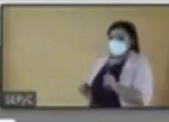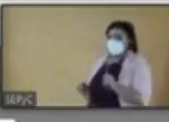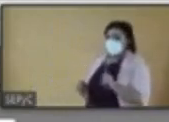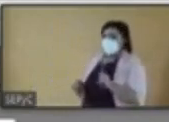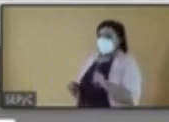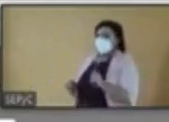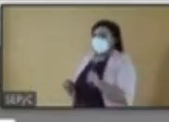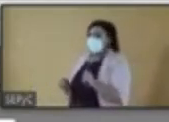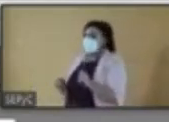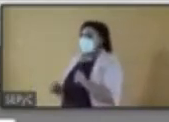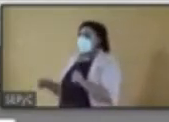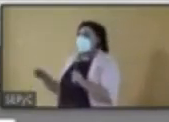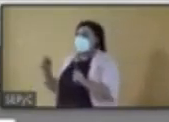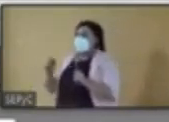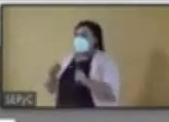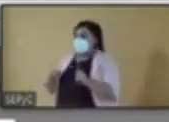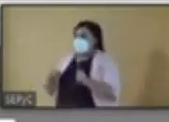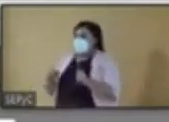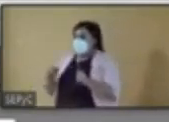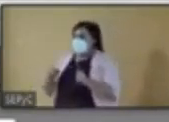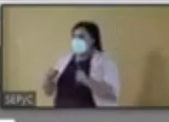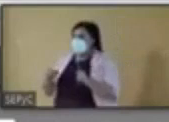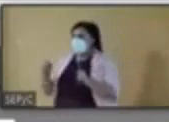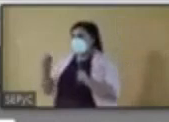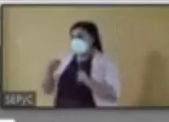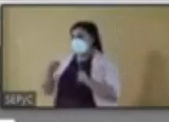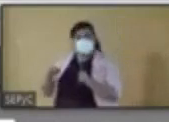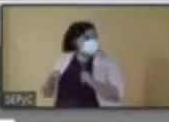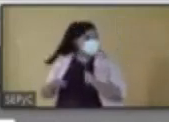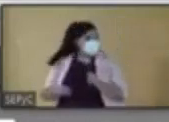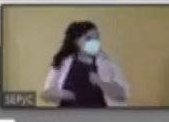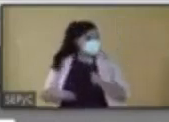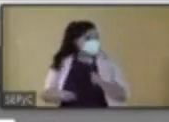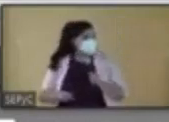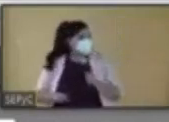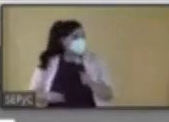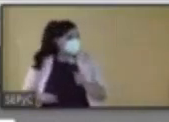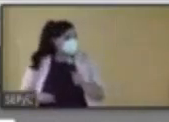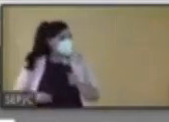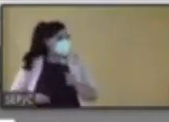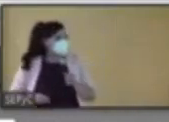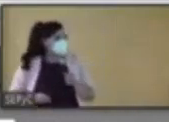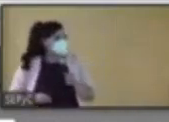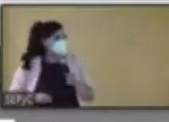nuestra declaración debe versar al año 2020, por favor.